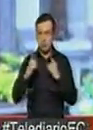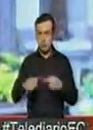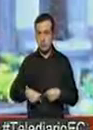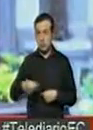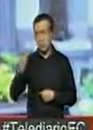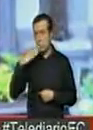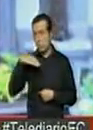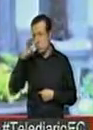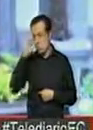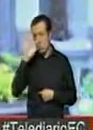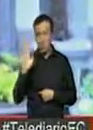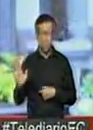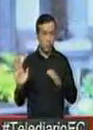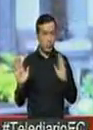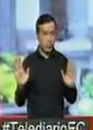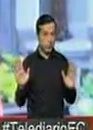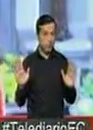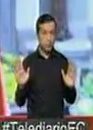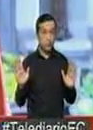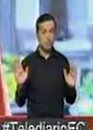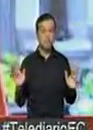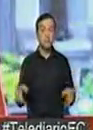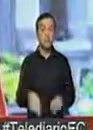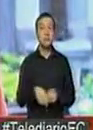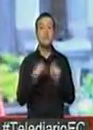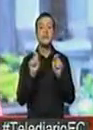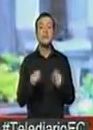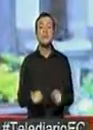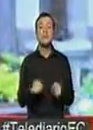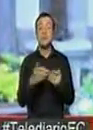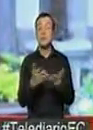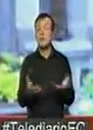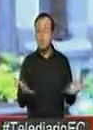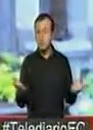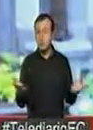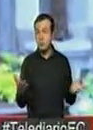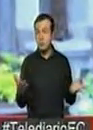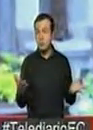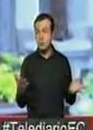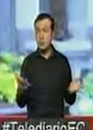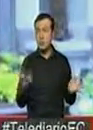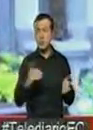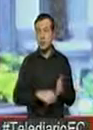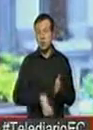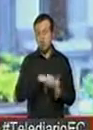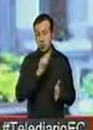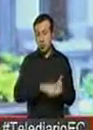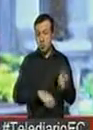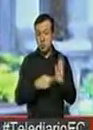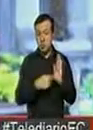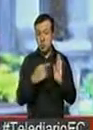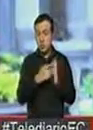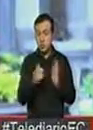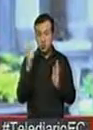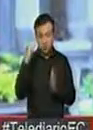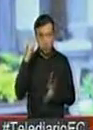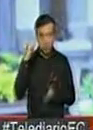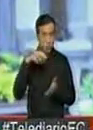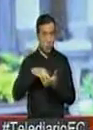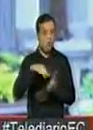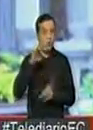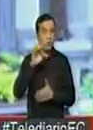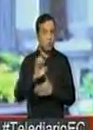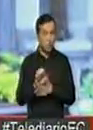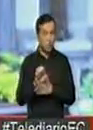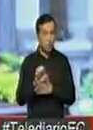Cuba. ¿Cómo se llevaban adelante estas contrataciones? Lo que significaban estas contrataciones es que el gobierno del Ecuador